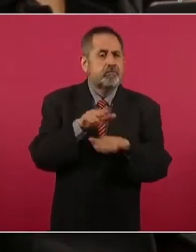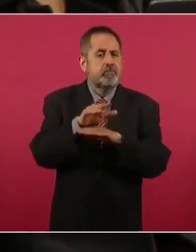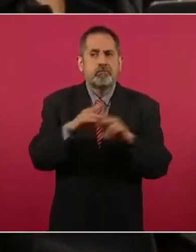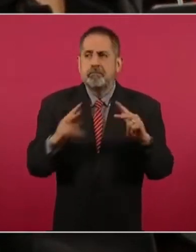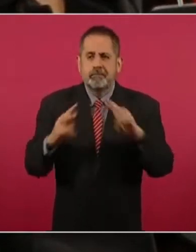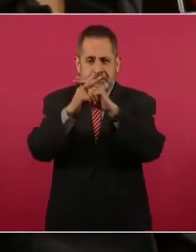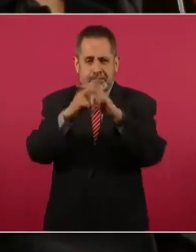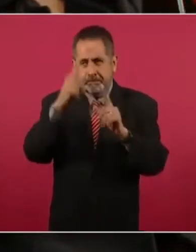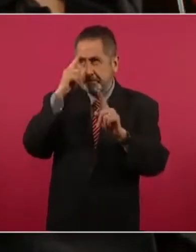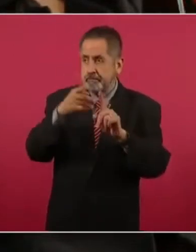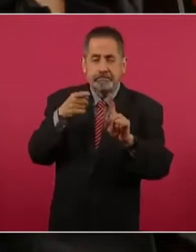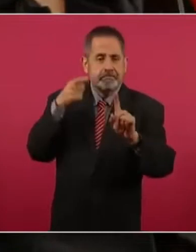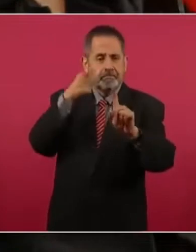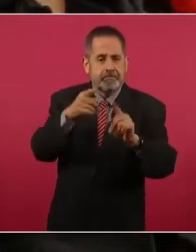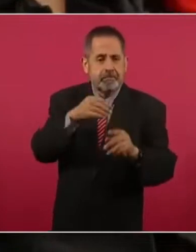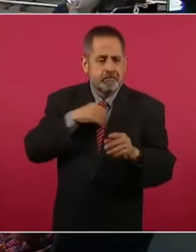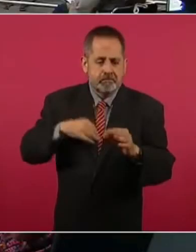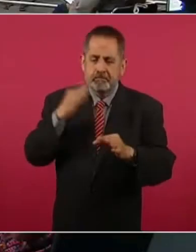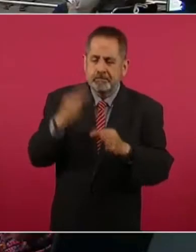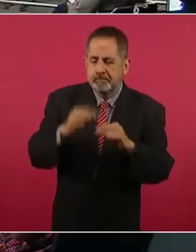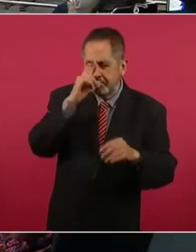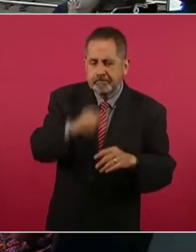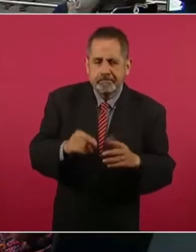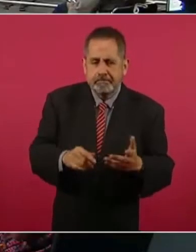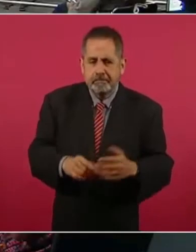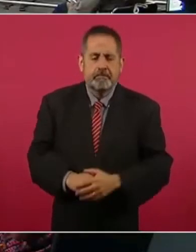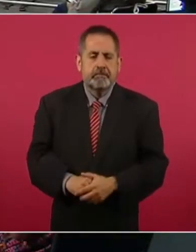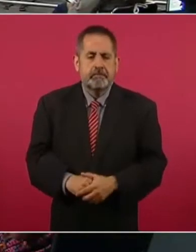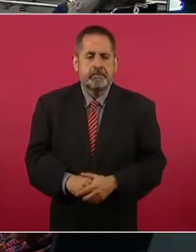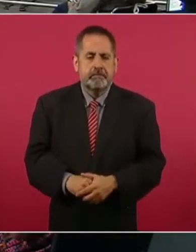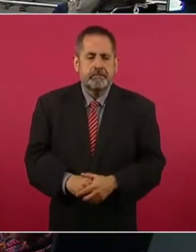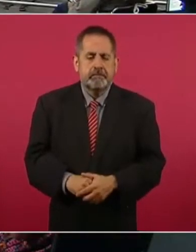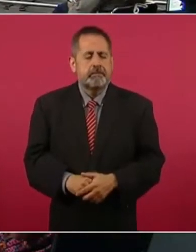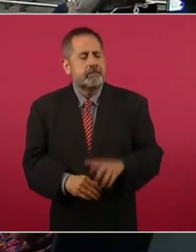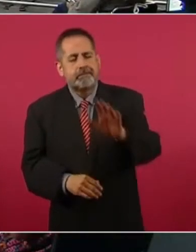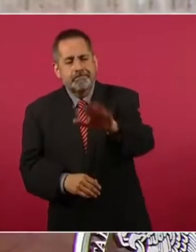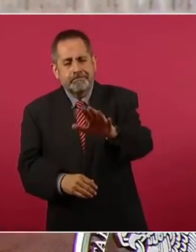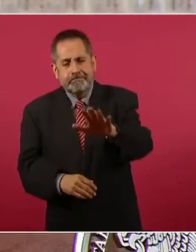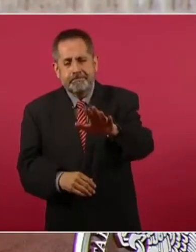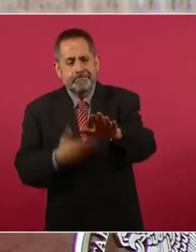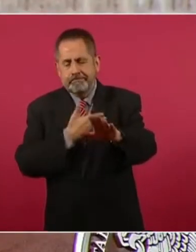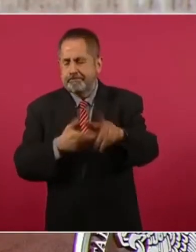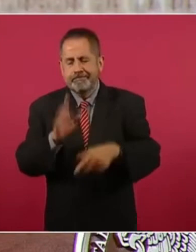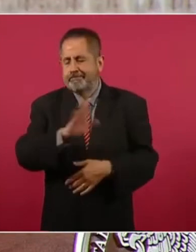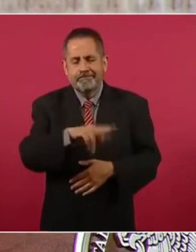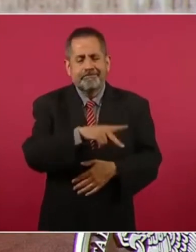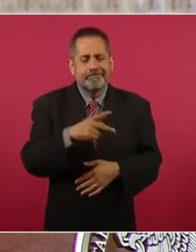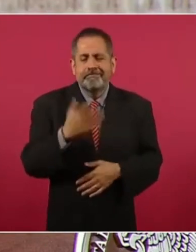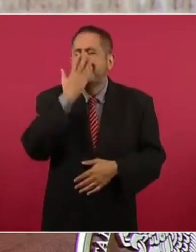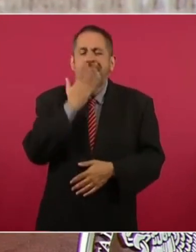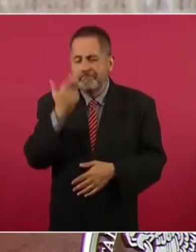con sus objetivos. Sí, Pero- no tiene sustento, es politiquería